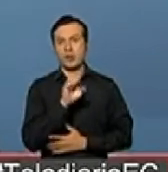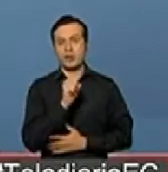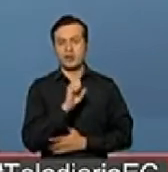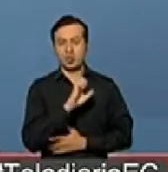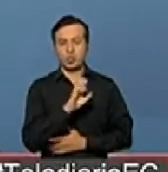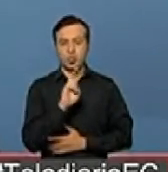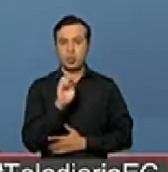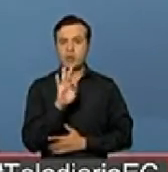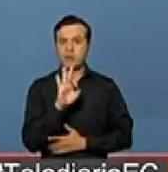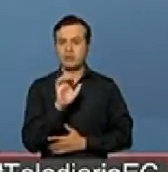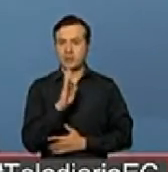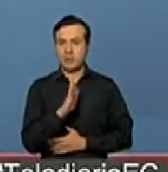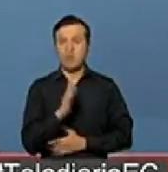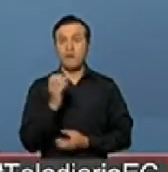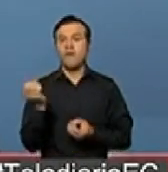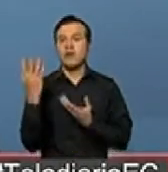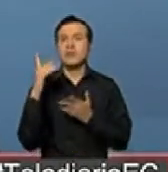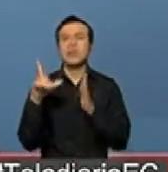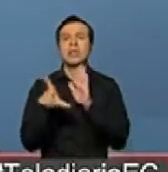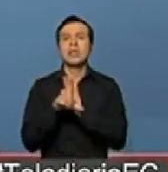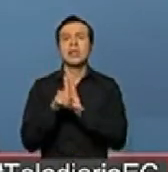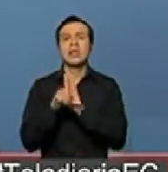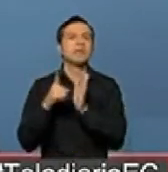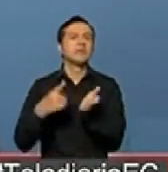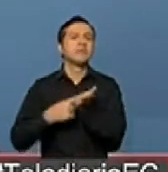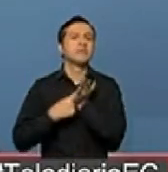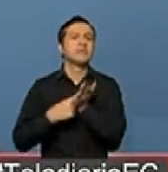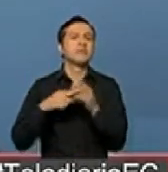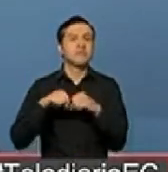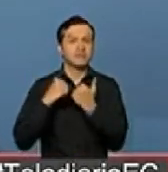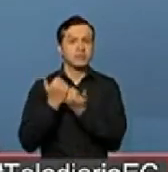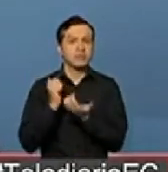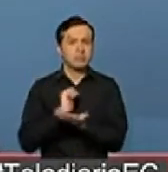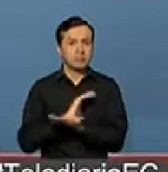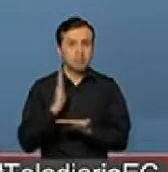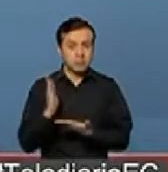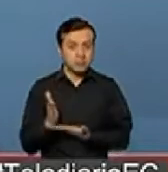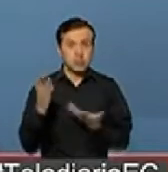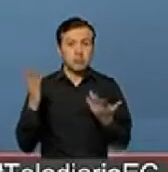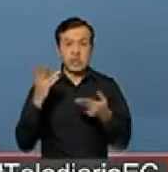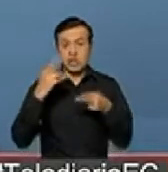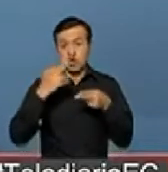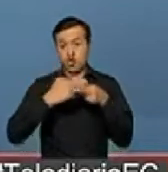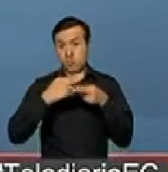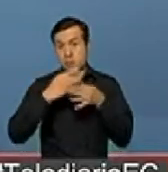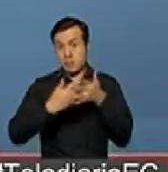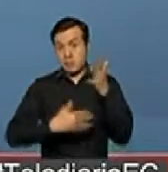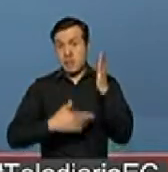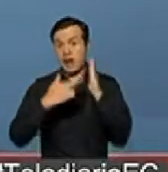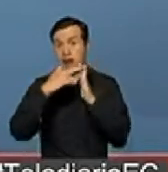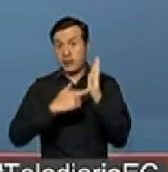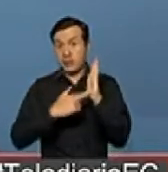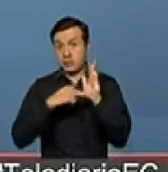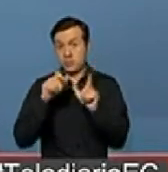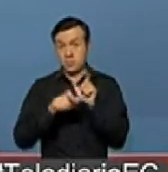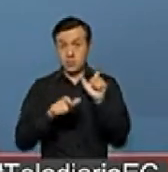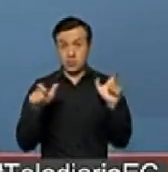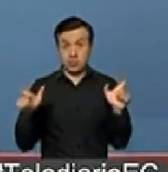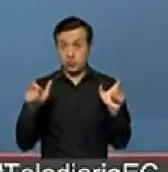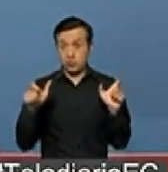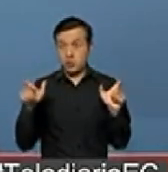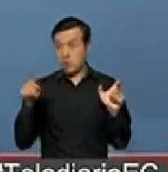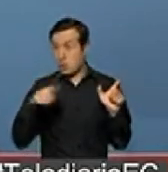contar detalles de esta ley que está siendo tratada en la Asamblea Nacional para pues realizar un registro de las personas que hayan